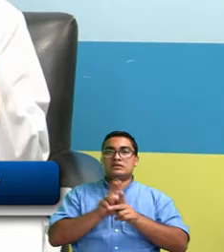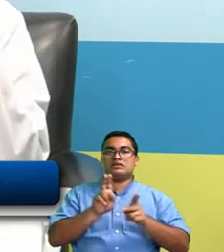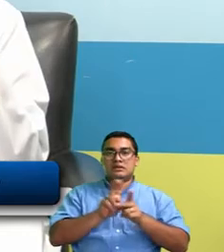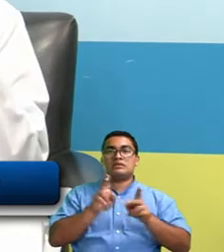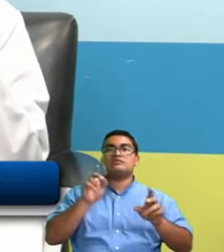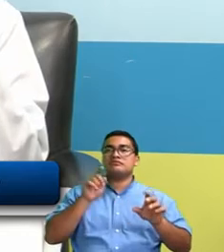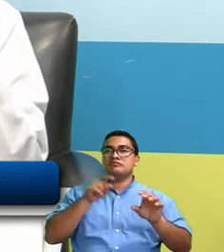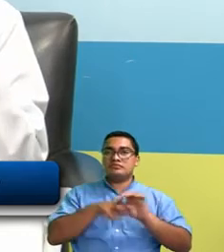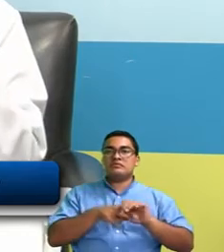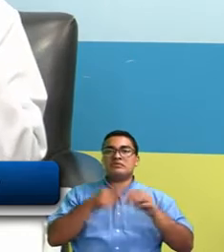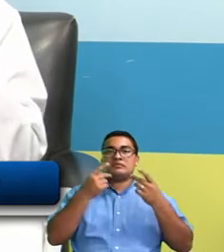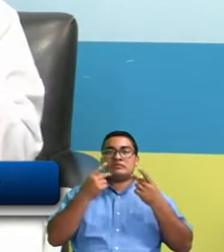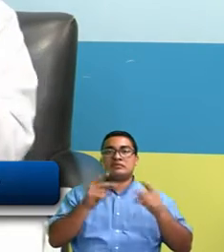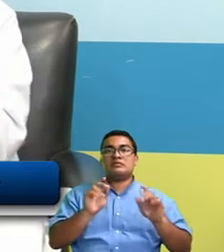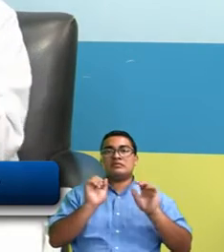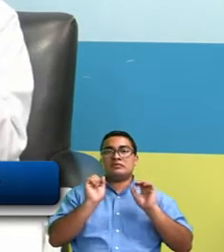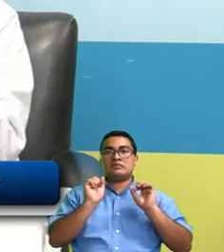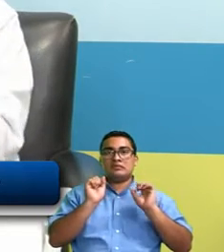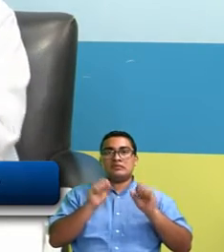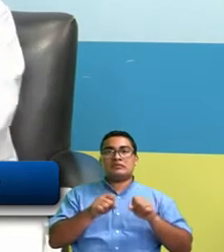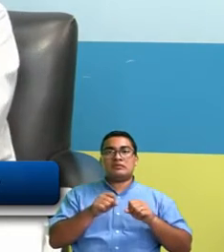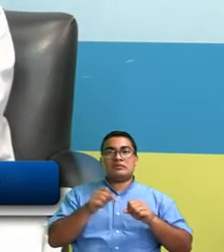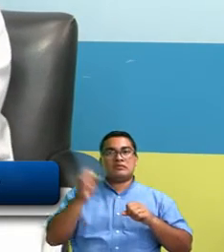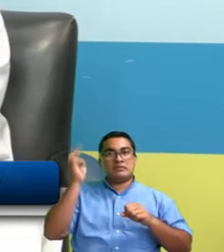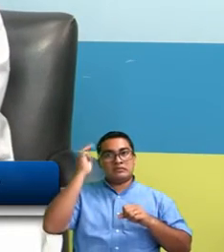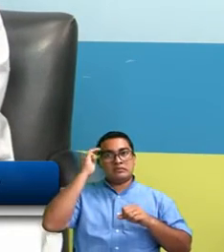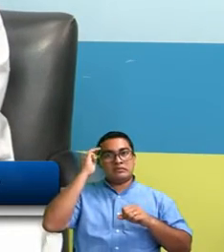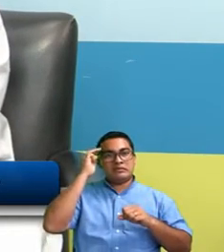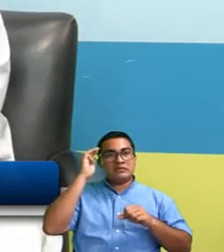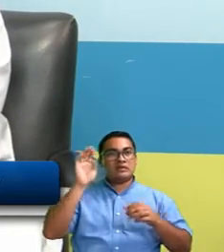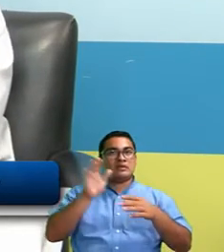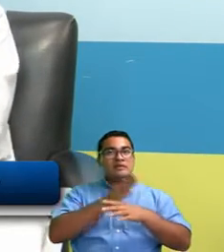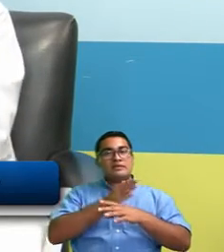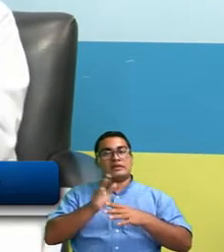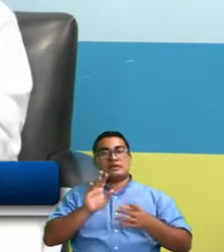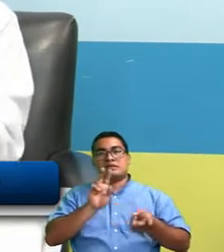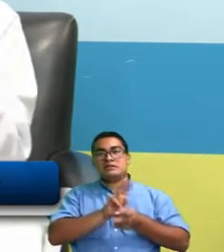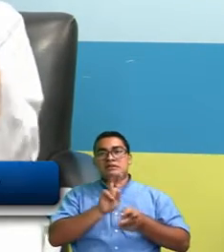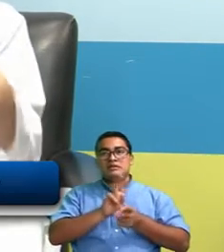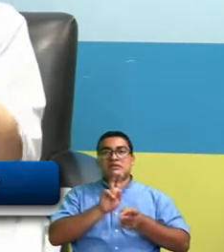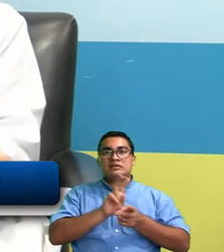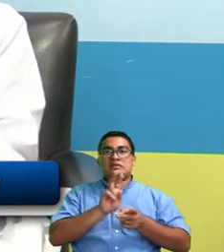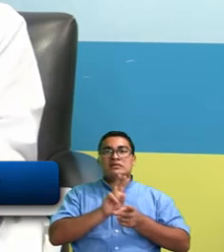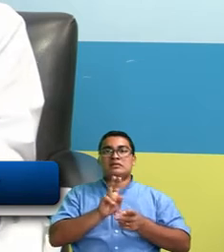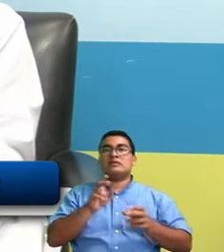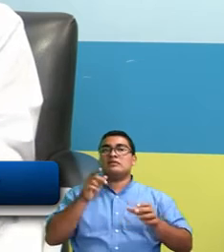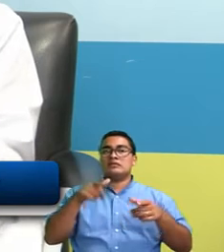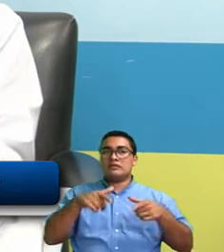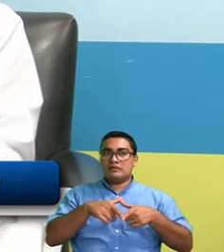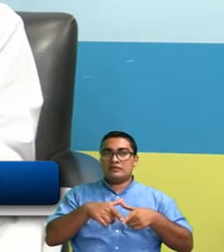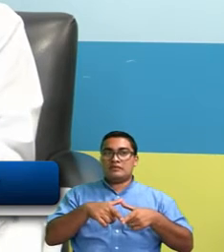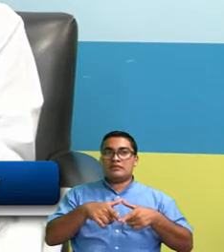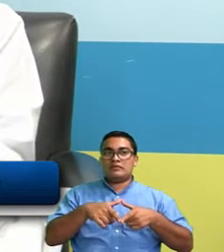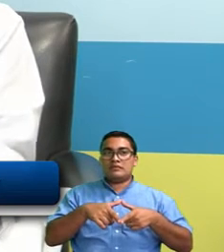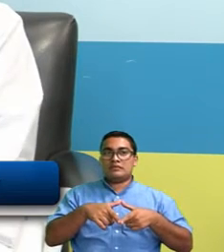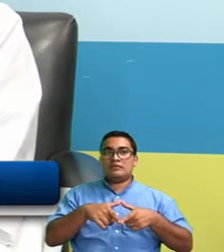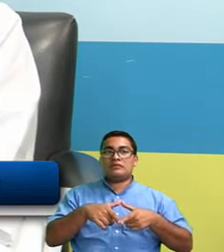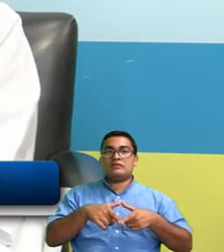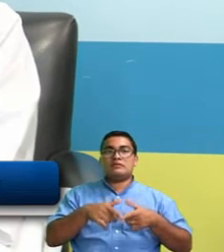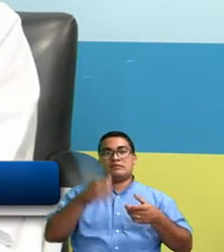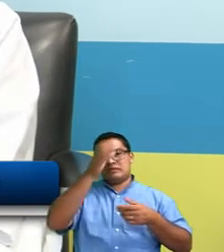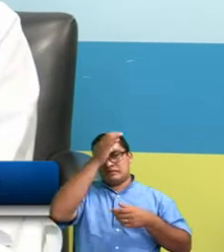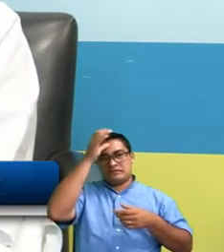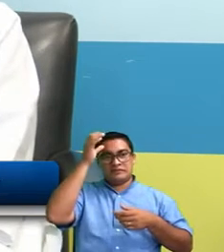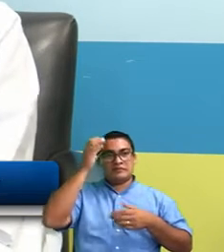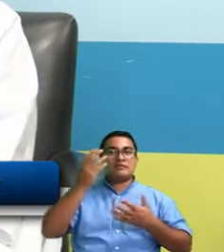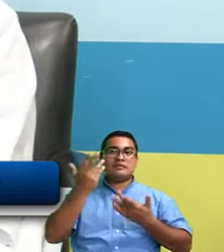pero puede tener, abrir su mente a otro tipo de relaciones sexuales que no sea penetración vaginal. Eso es muy interesante. Yo creo que lo vamos a